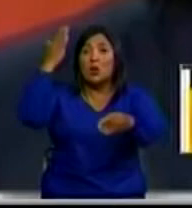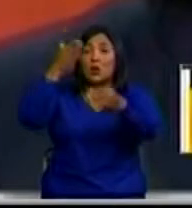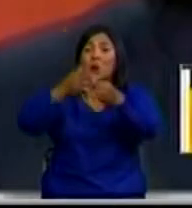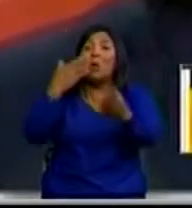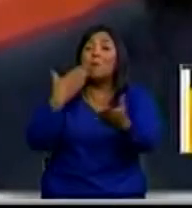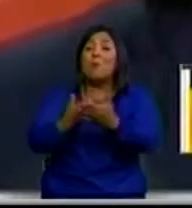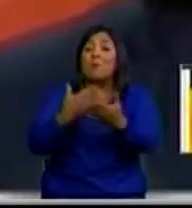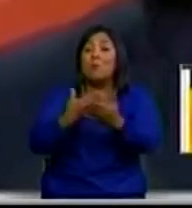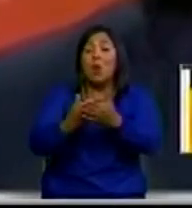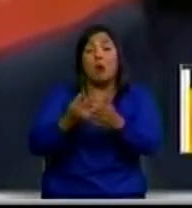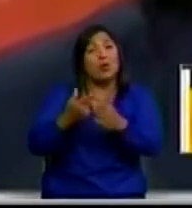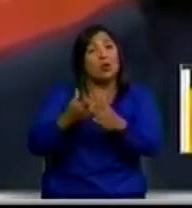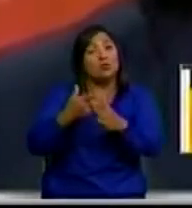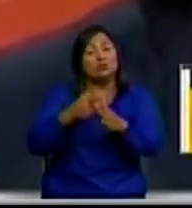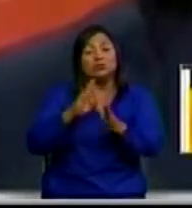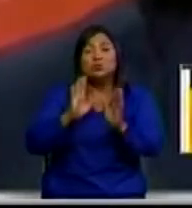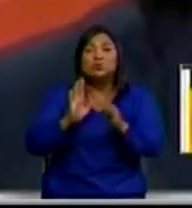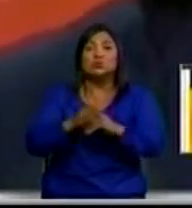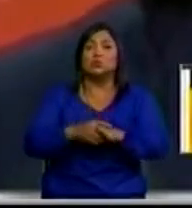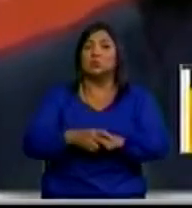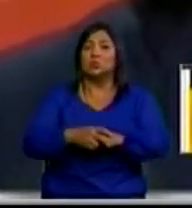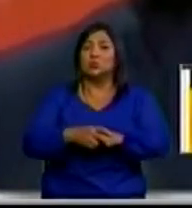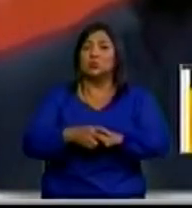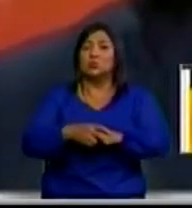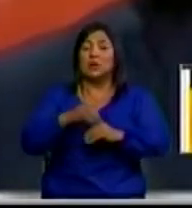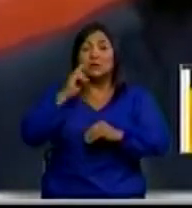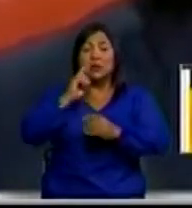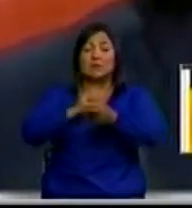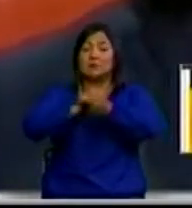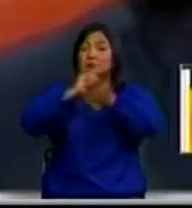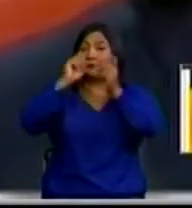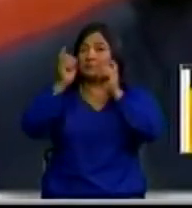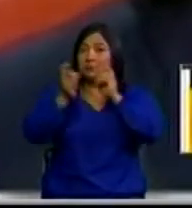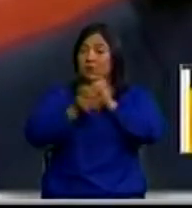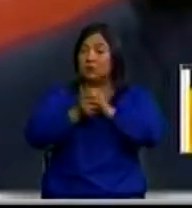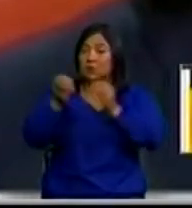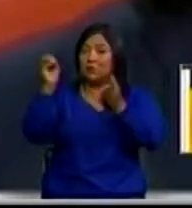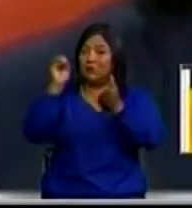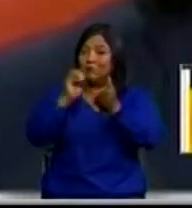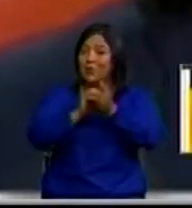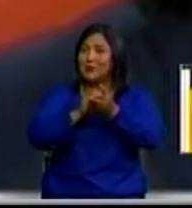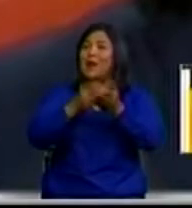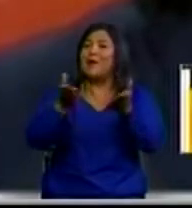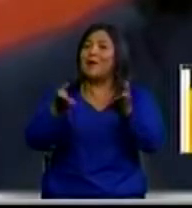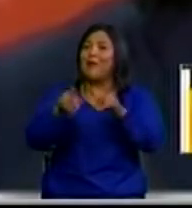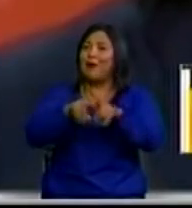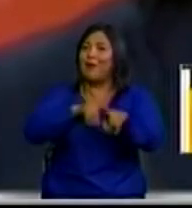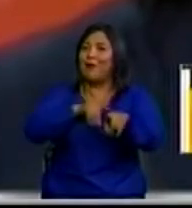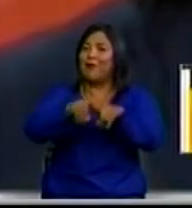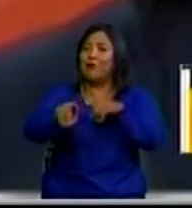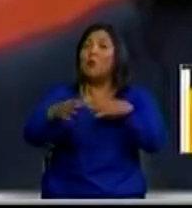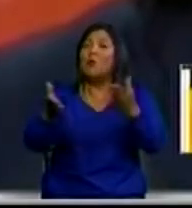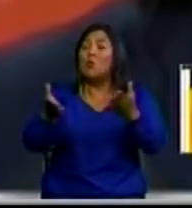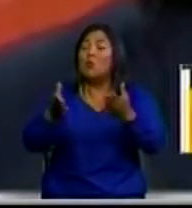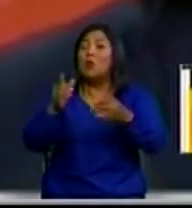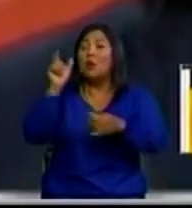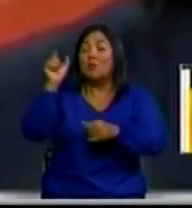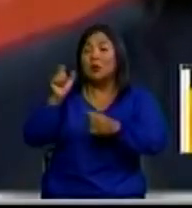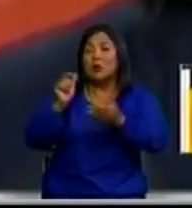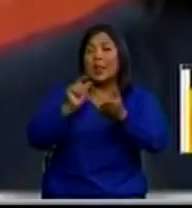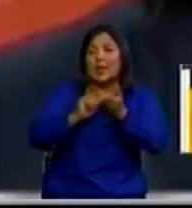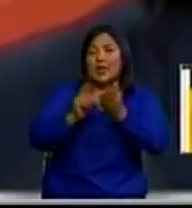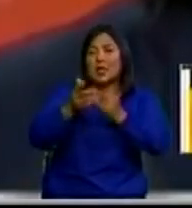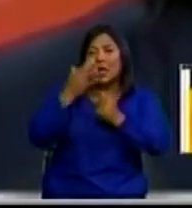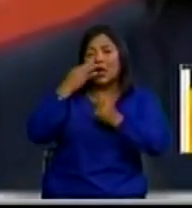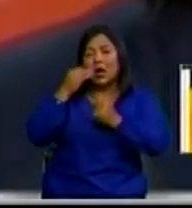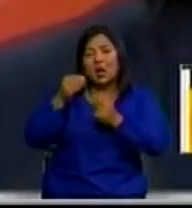obviamente tendrán que ser revertidas y puestas a concurso en el caso de que hay interesados de participar en